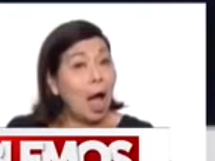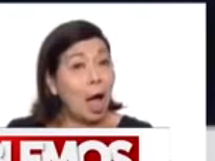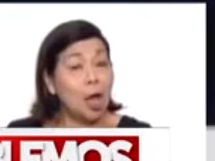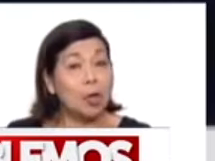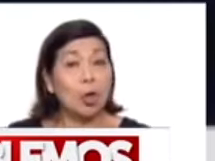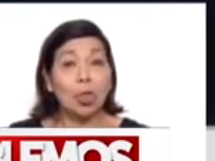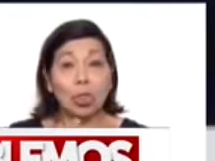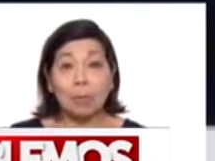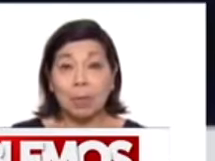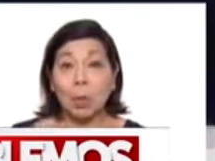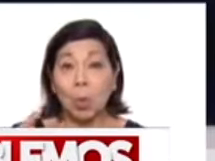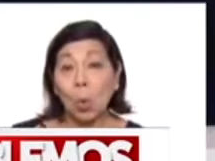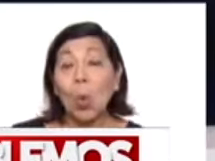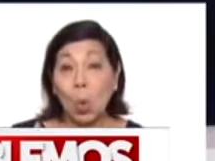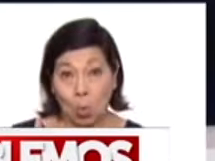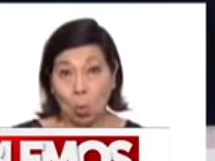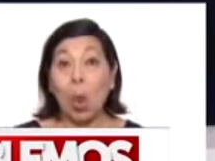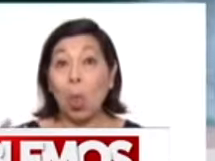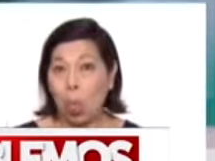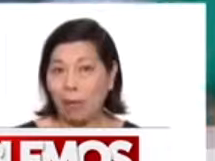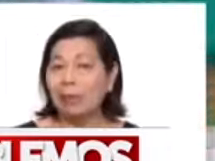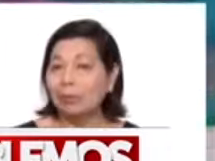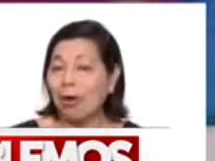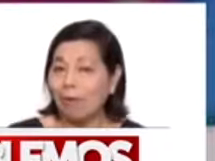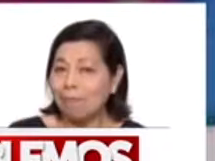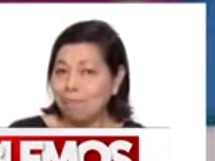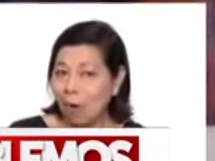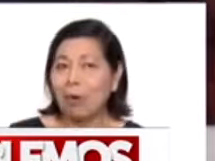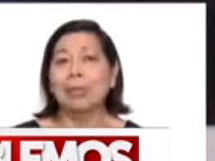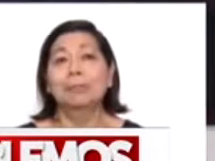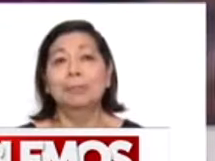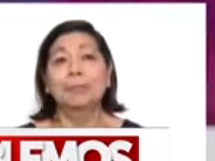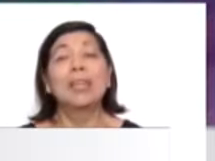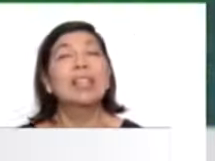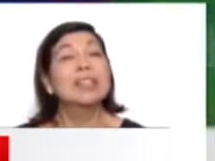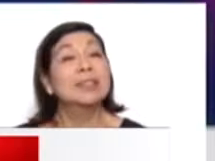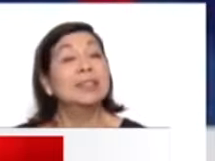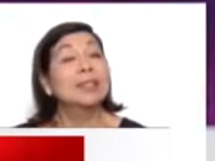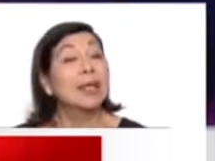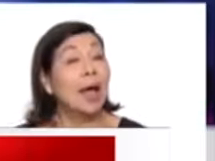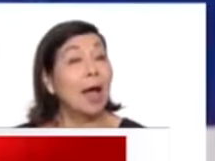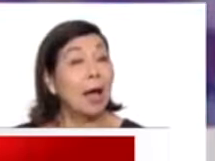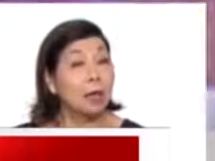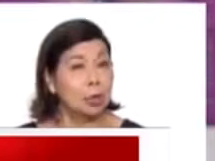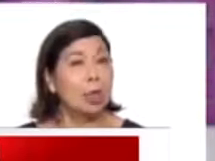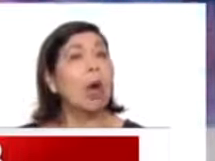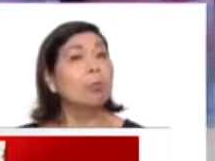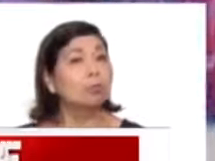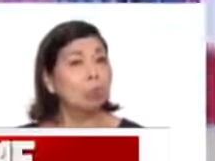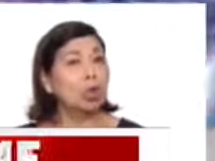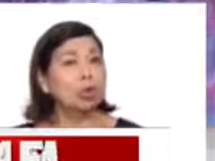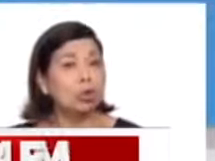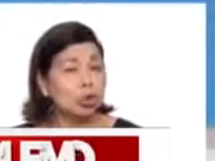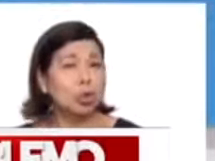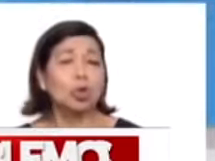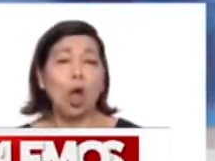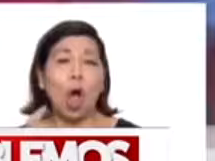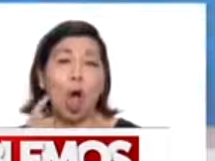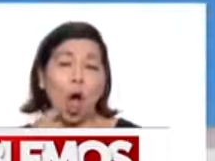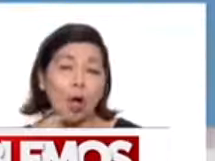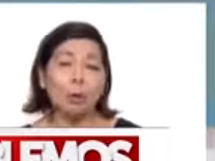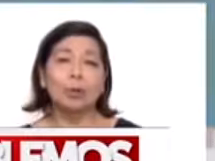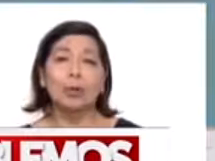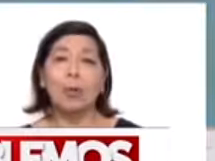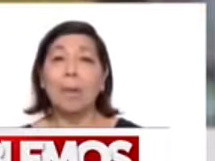año 2019 ha permitido favorecer, en lo que va de la fecha, a miles de niñas y